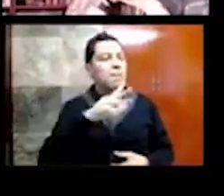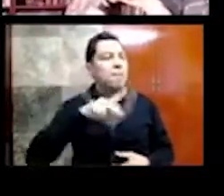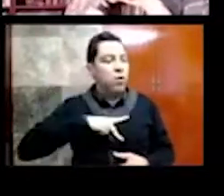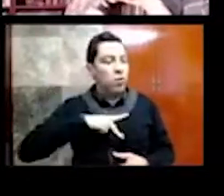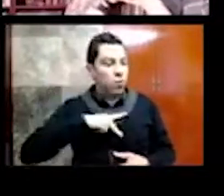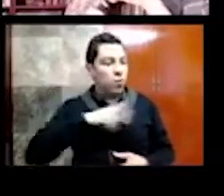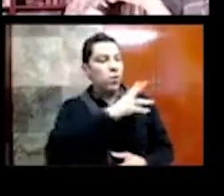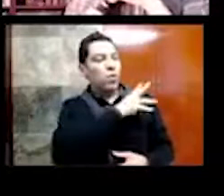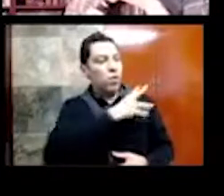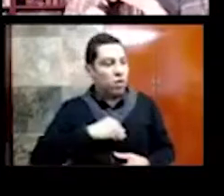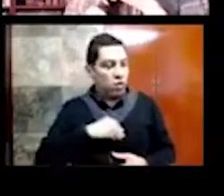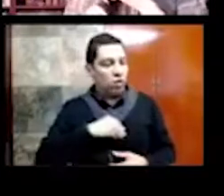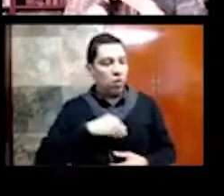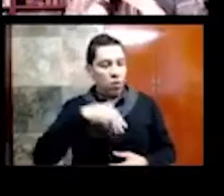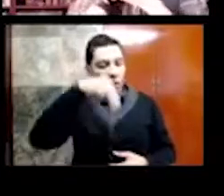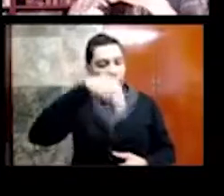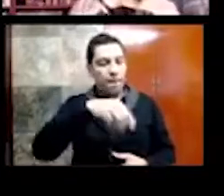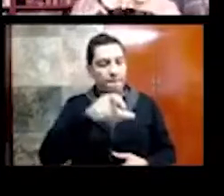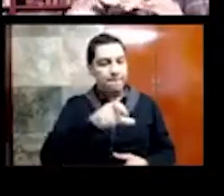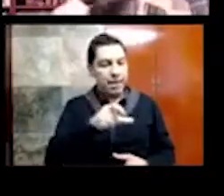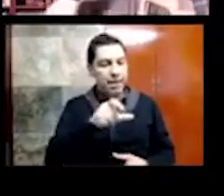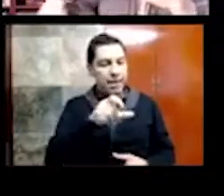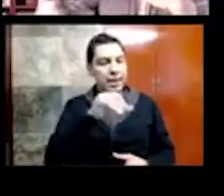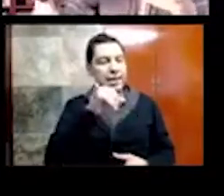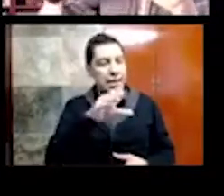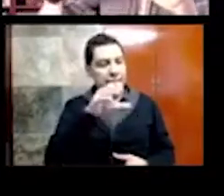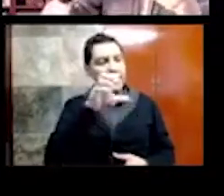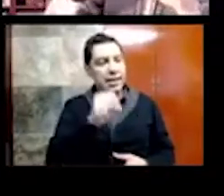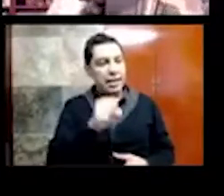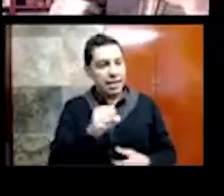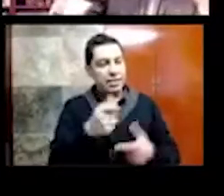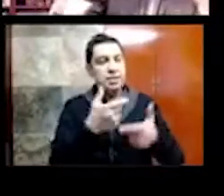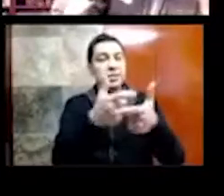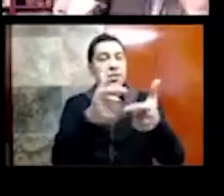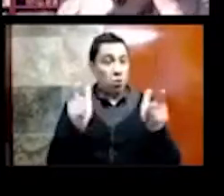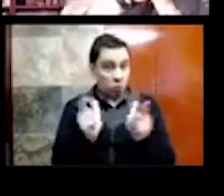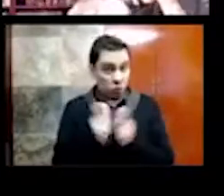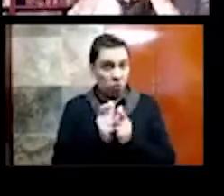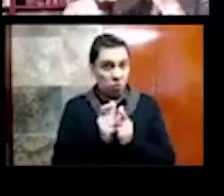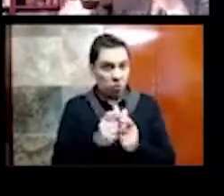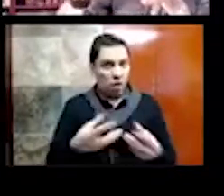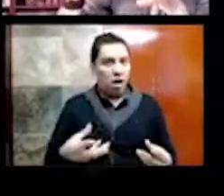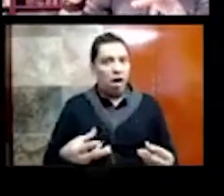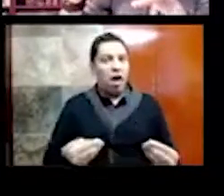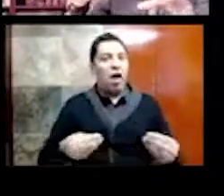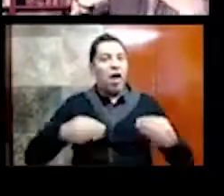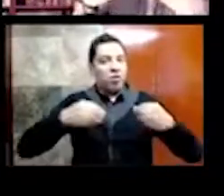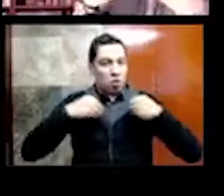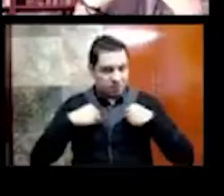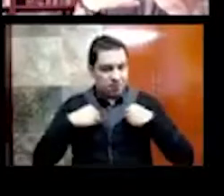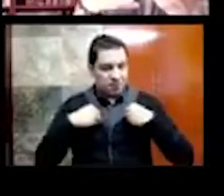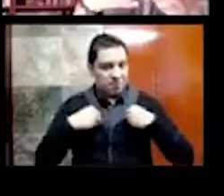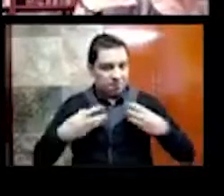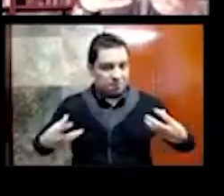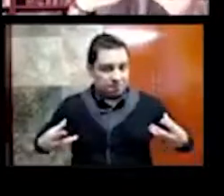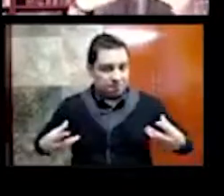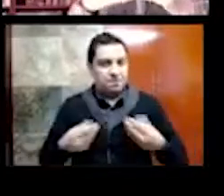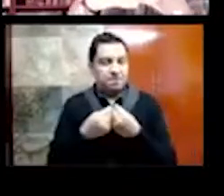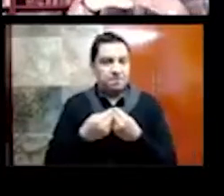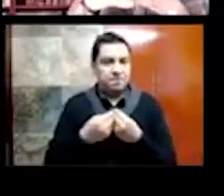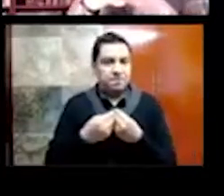mexica. Y el mexica, que entabla contacto, ya se dijo también, con los culhuacanos, es el